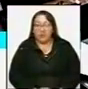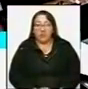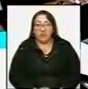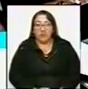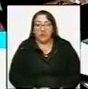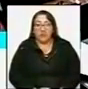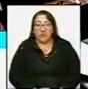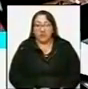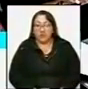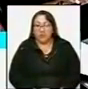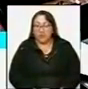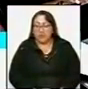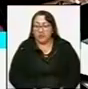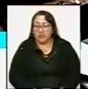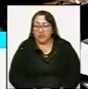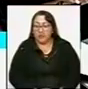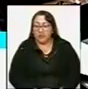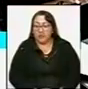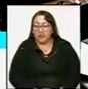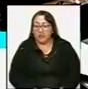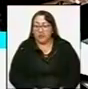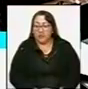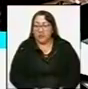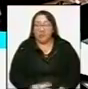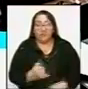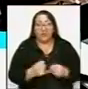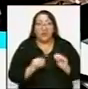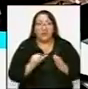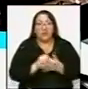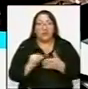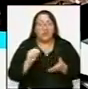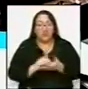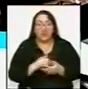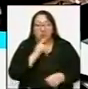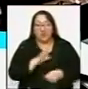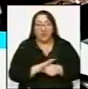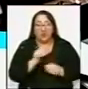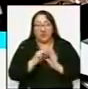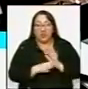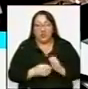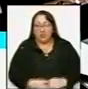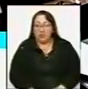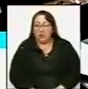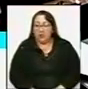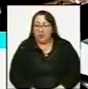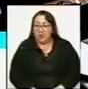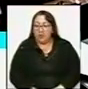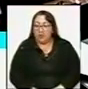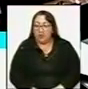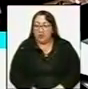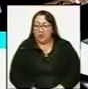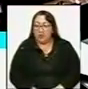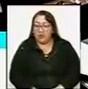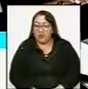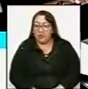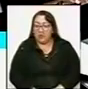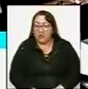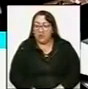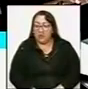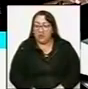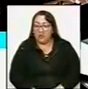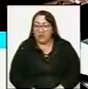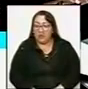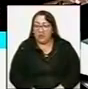que son los 6 meses desde que se le notificó que no cumple con el mínimo, procede la cancelación. Entonces, que esa